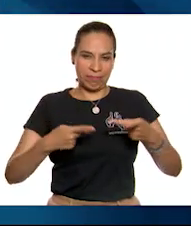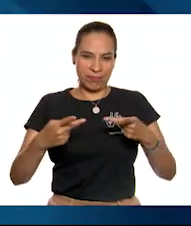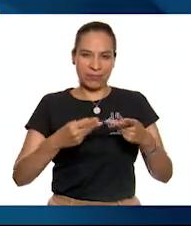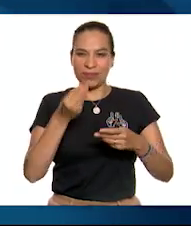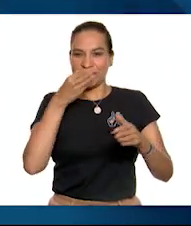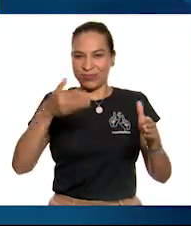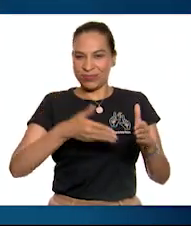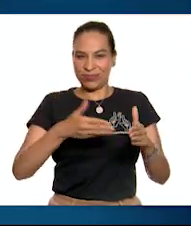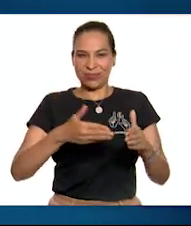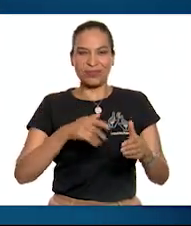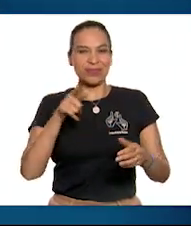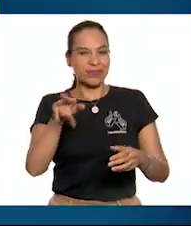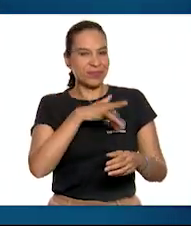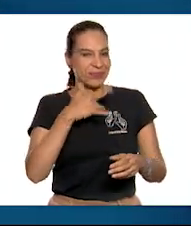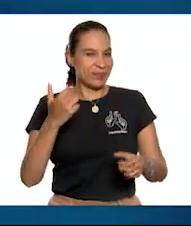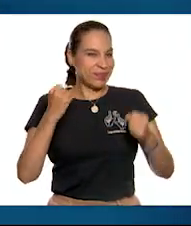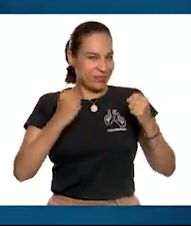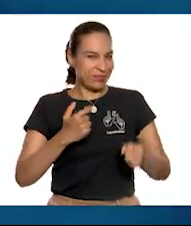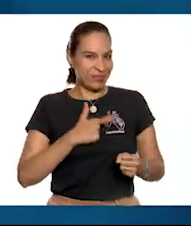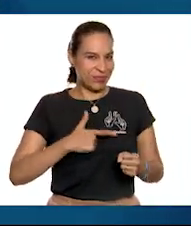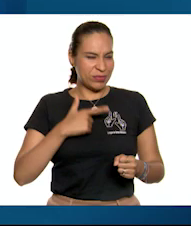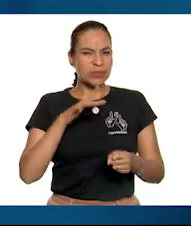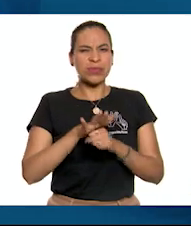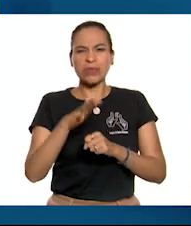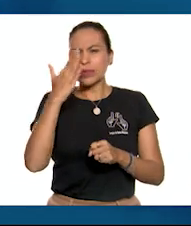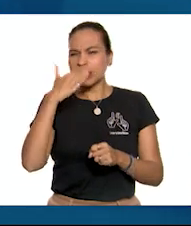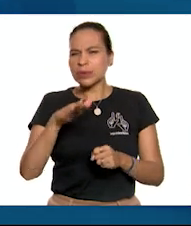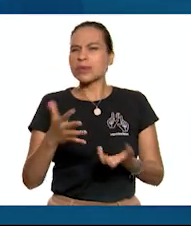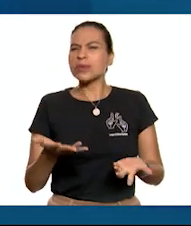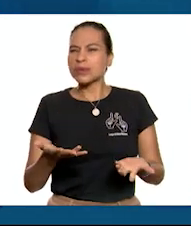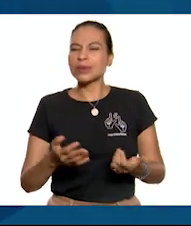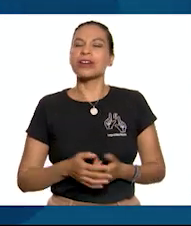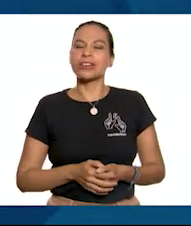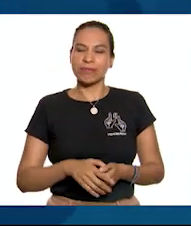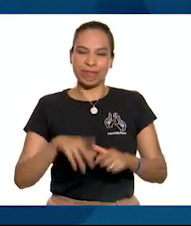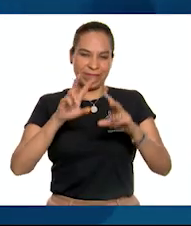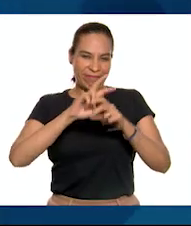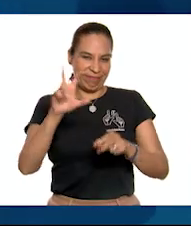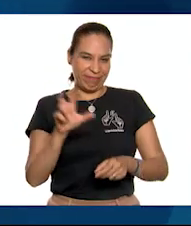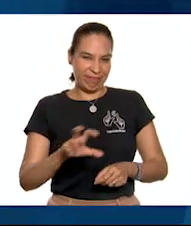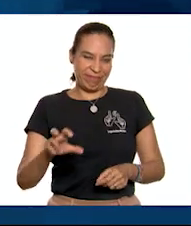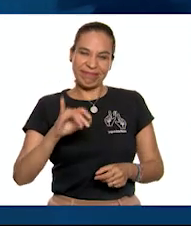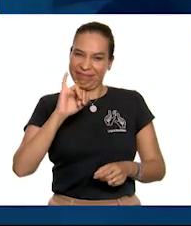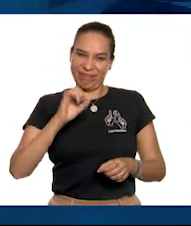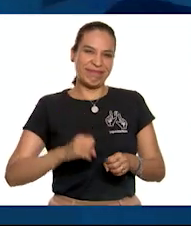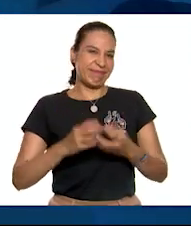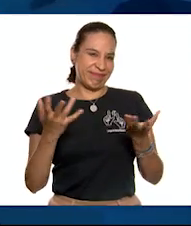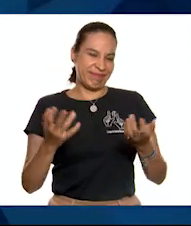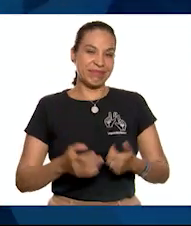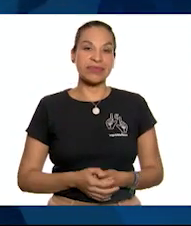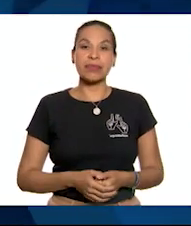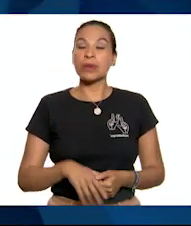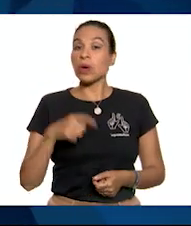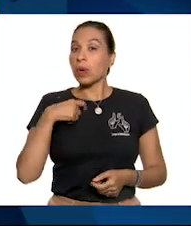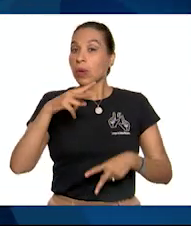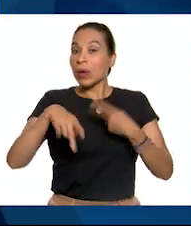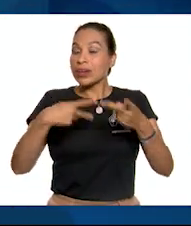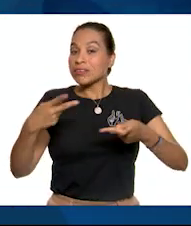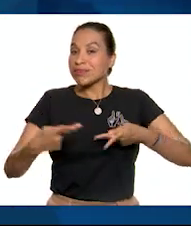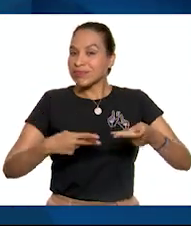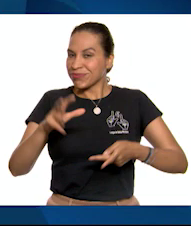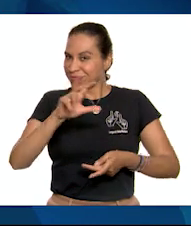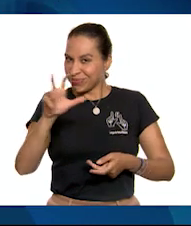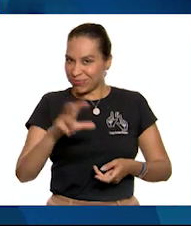un platillo que seguro les gusta mucho. ¿Saben cuál es? ¡Pizza! ¡Sí! Voy a